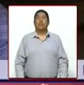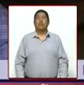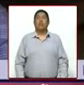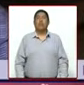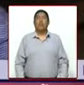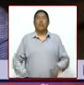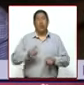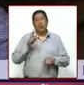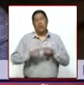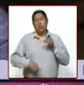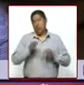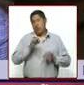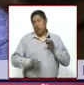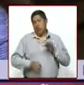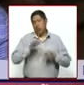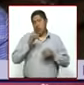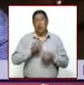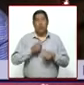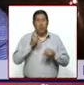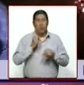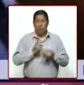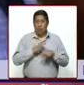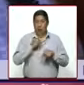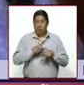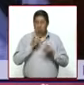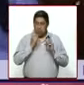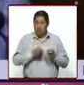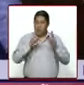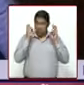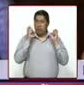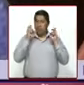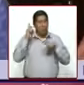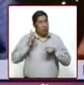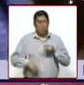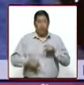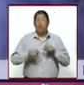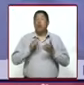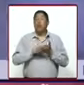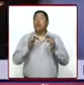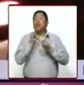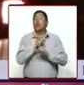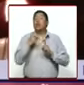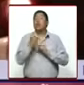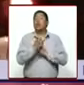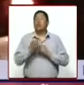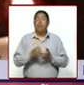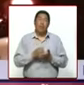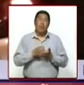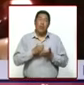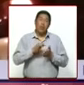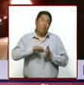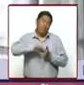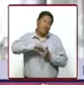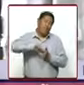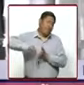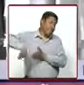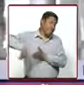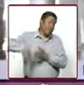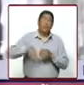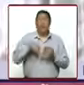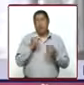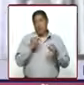No se puede juzgar a una persona dos veces por un mismo hecho y es por este motivo que se ha procedido a la exclusión de la expresidenta.